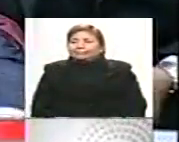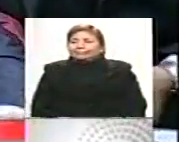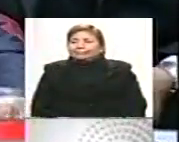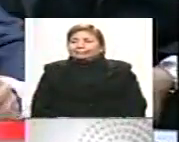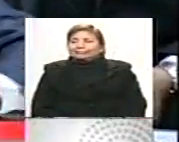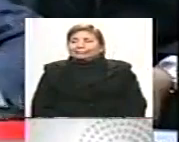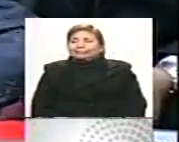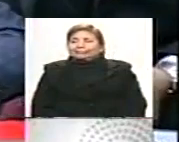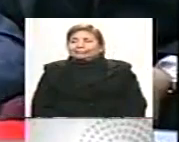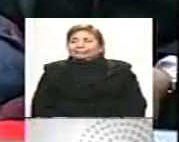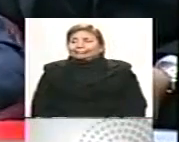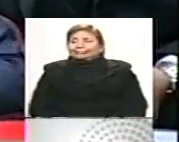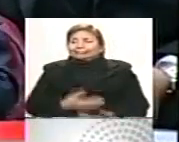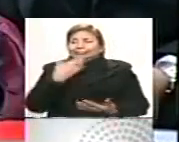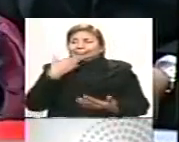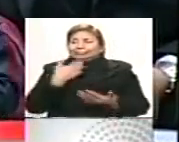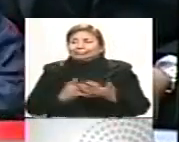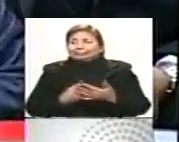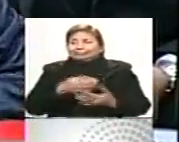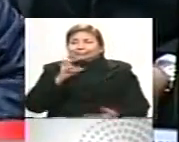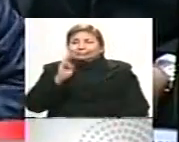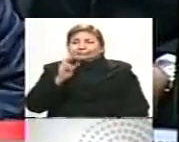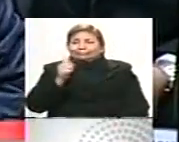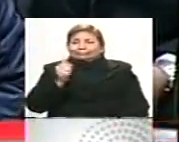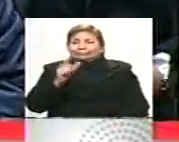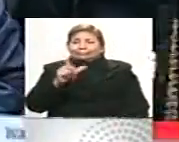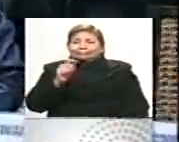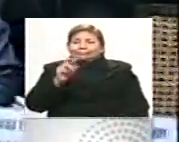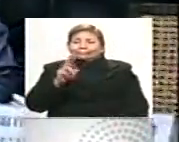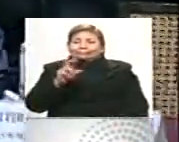Muchas gracias, doctor Walter Gutiérrez.